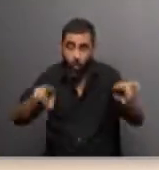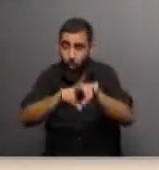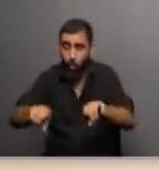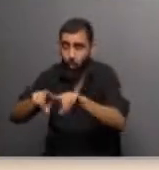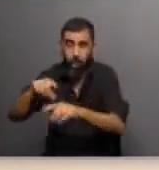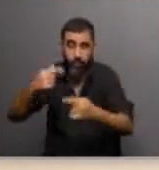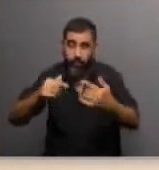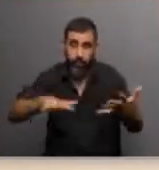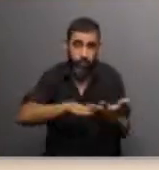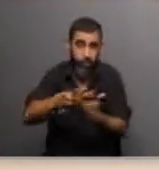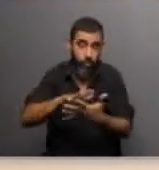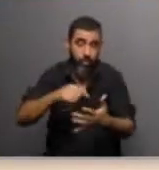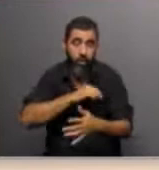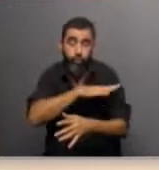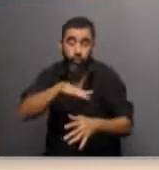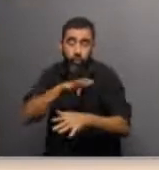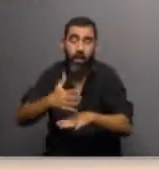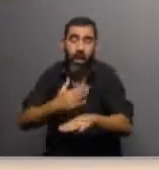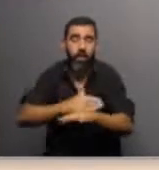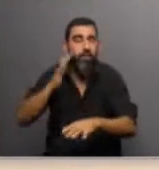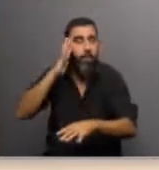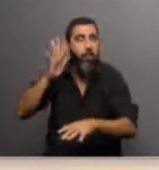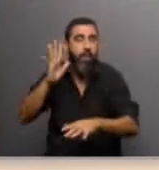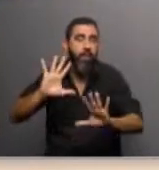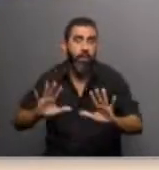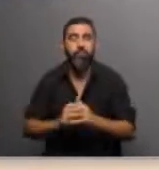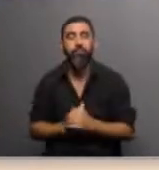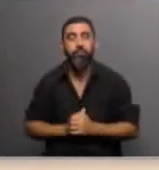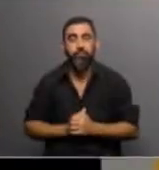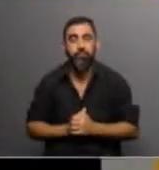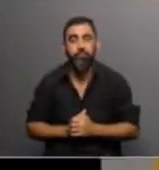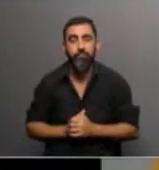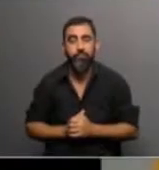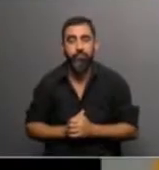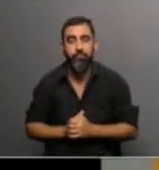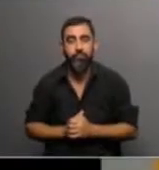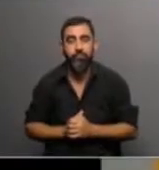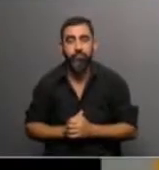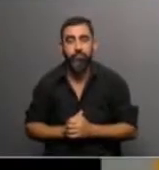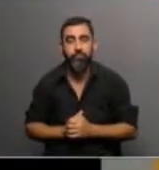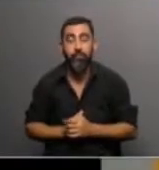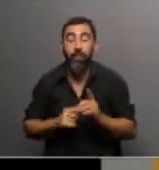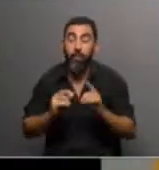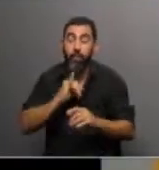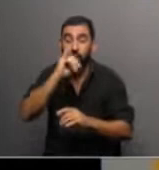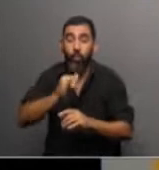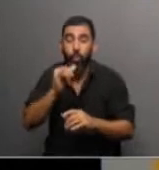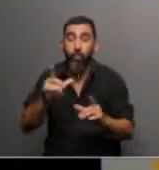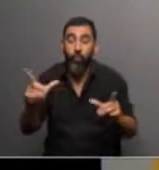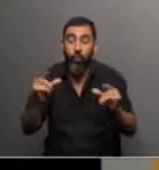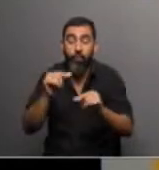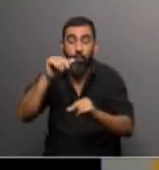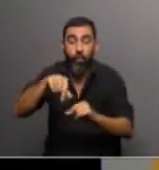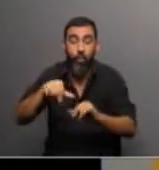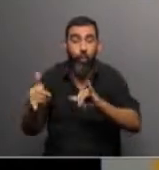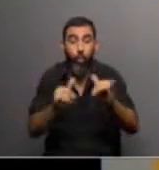diferentes ámbitos de la sociedad de lo que antes se creía que el científico era. Está muy bien. Simplemente anticiparle a la gente que el cierre lúdico